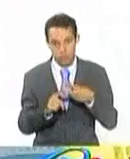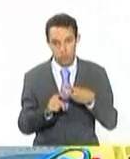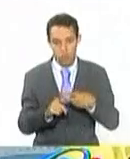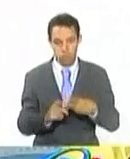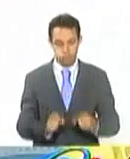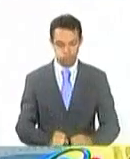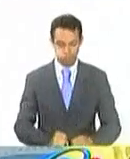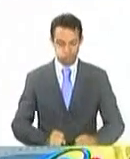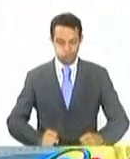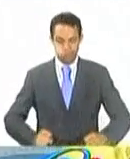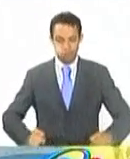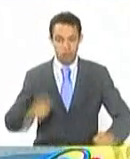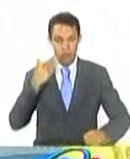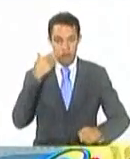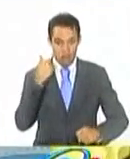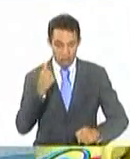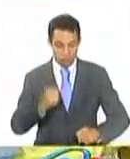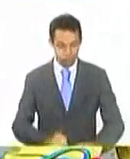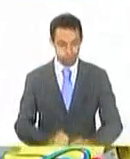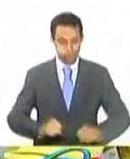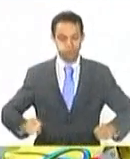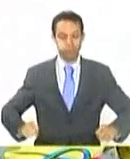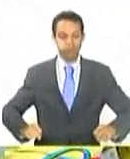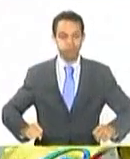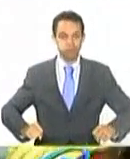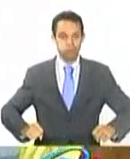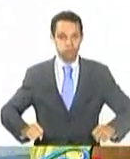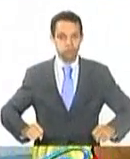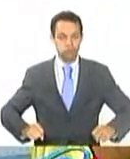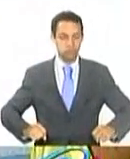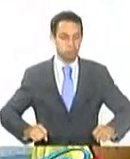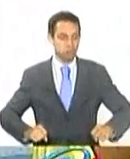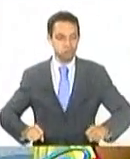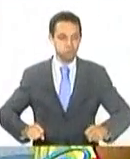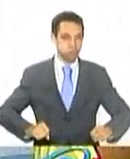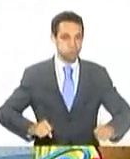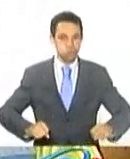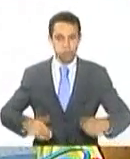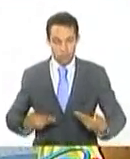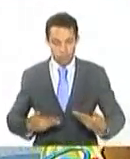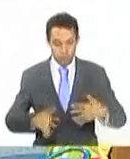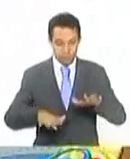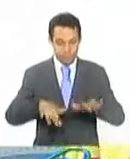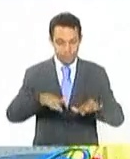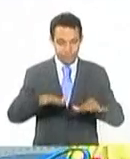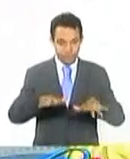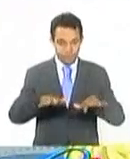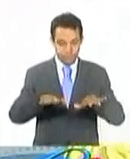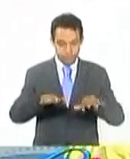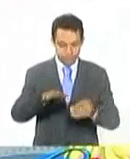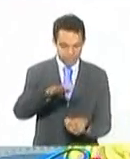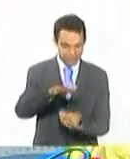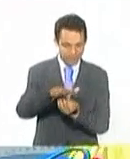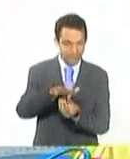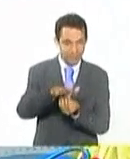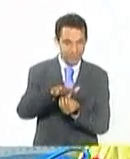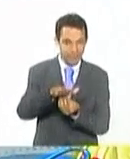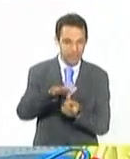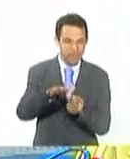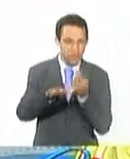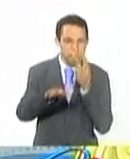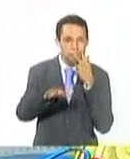son causas muy frecuentes de estos pacientes Entonces se forma en el en el hueso del talón un un una